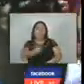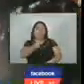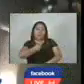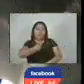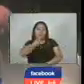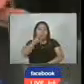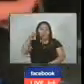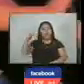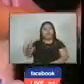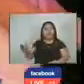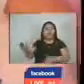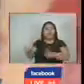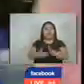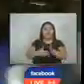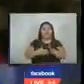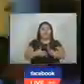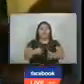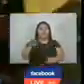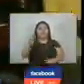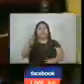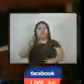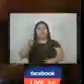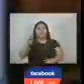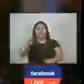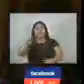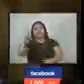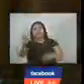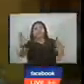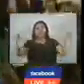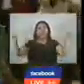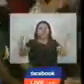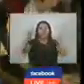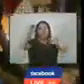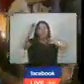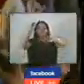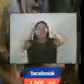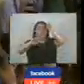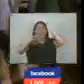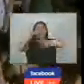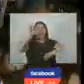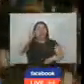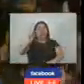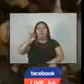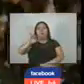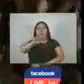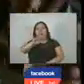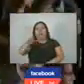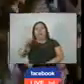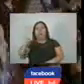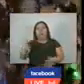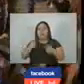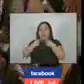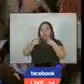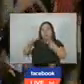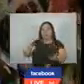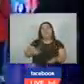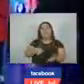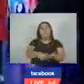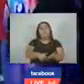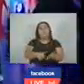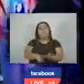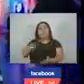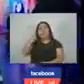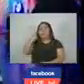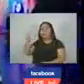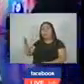será por inaugurada la edición dos mil veintidós de la vía navideña por parte de las autoridades capitalinas. Tras de mí, un